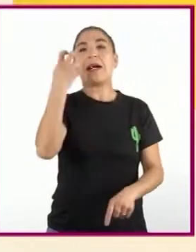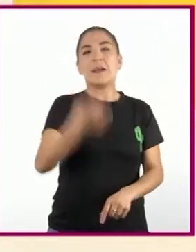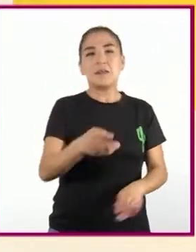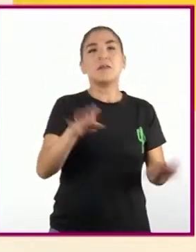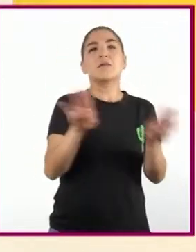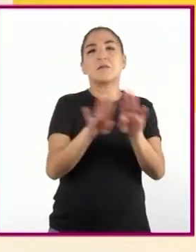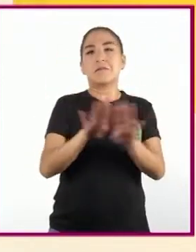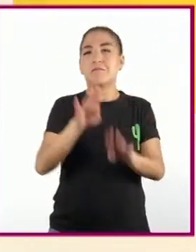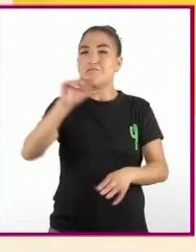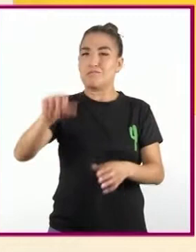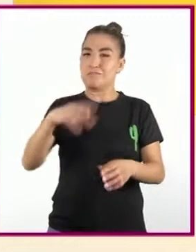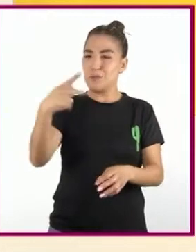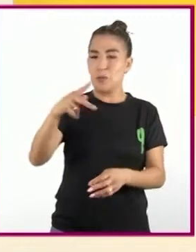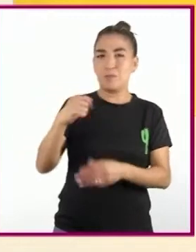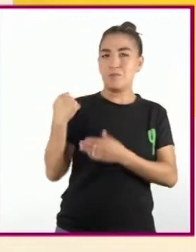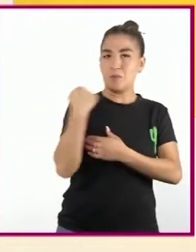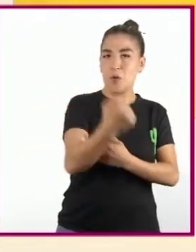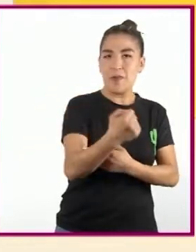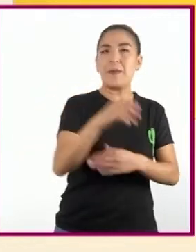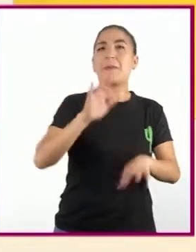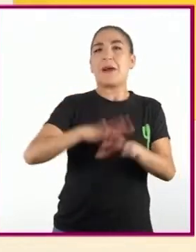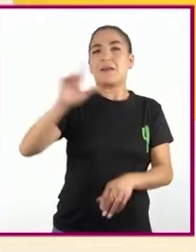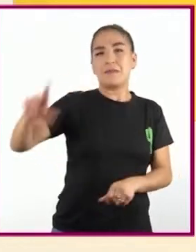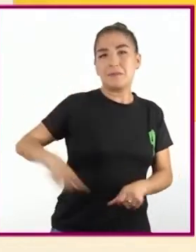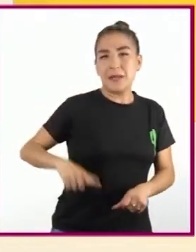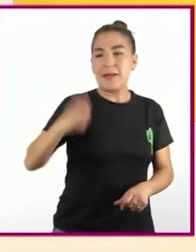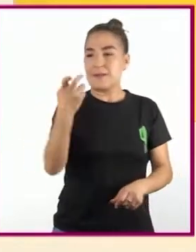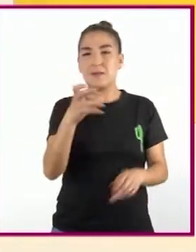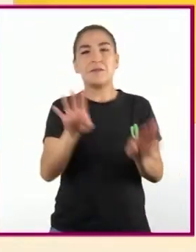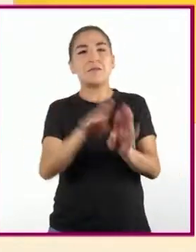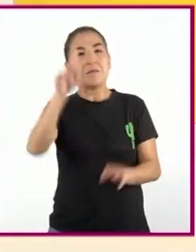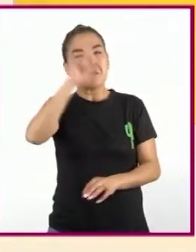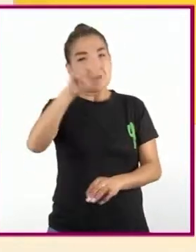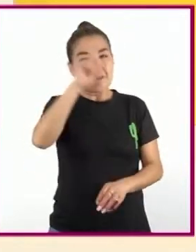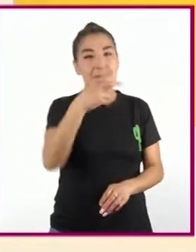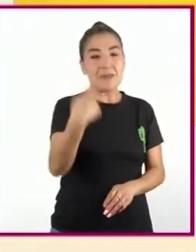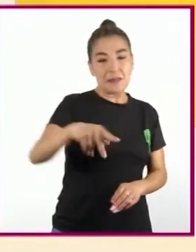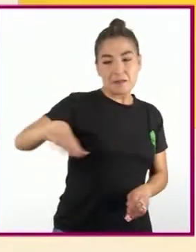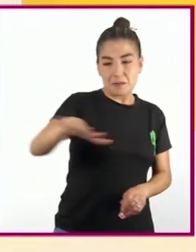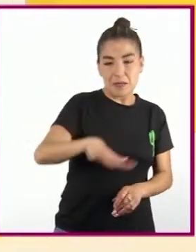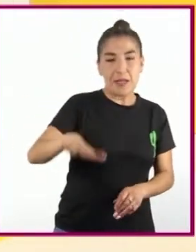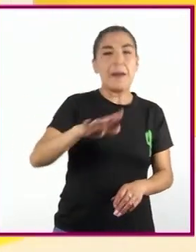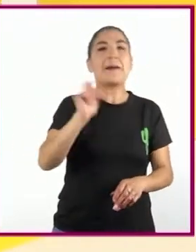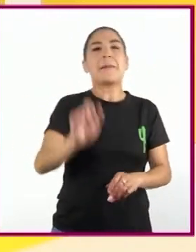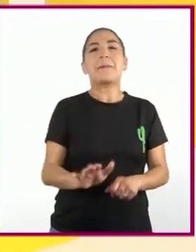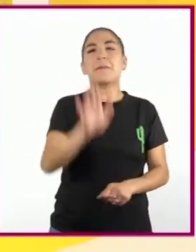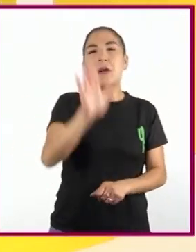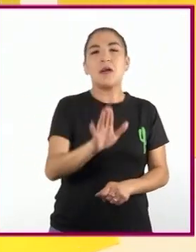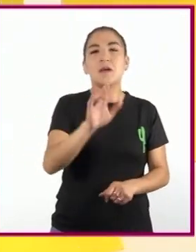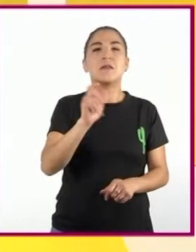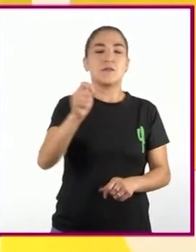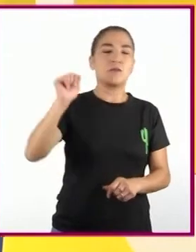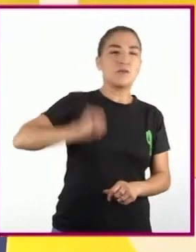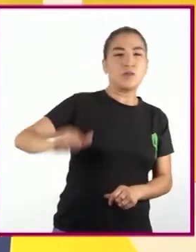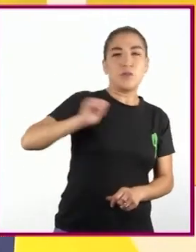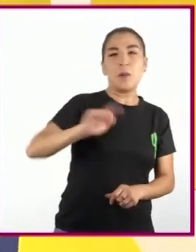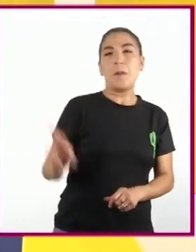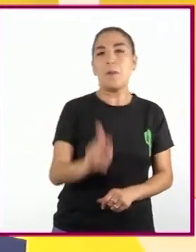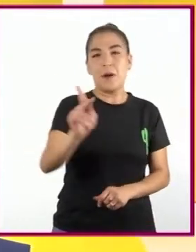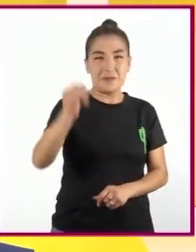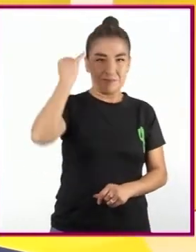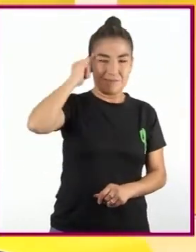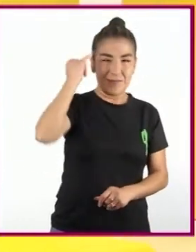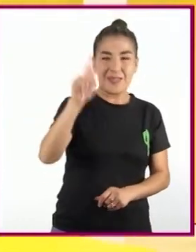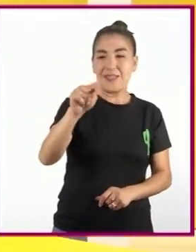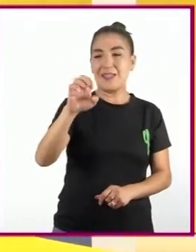centros de poder sin que ninguno de ellos lograra una hegemonía vagamente parecida a la que había alcanzado Teotihuacán, Monte